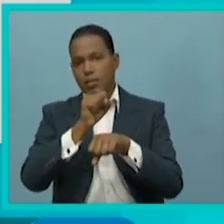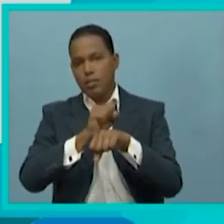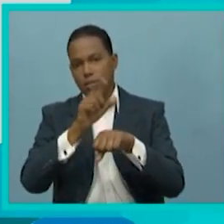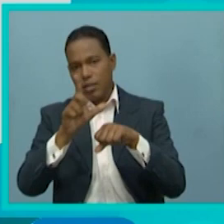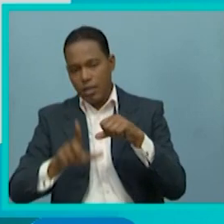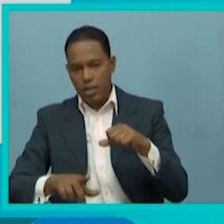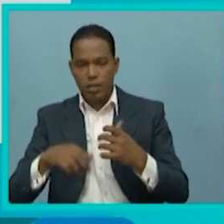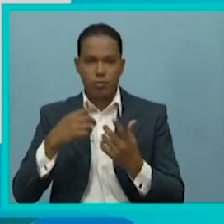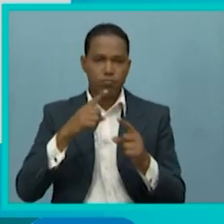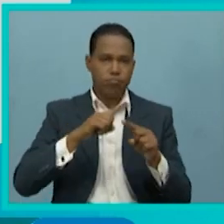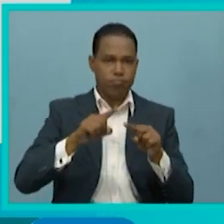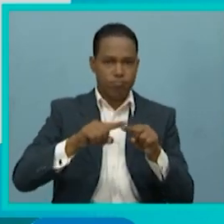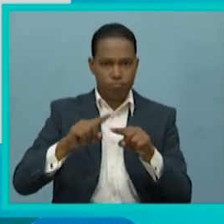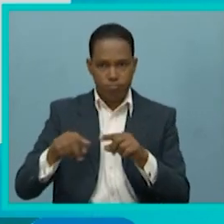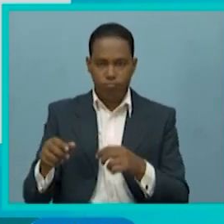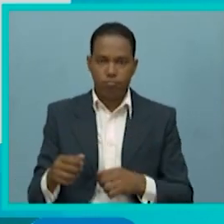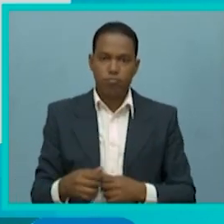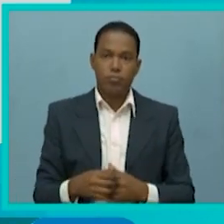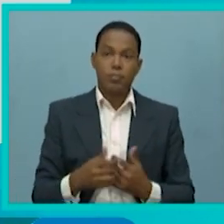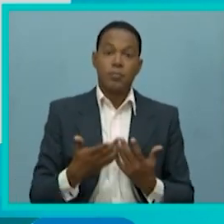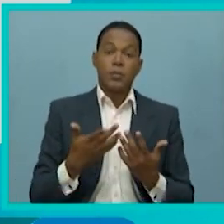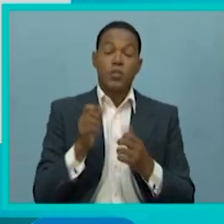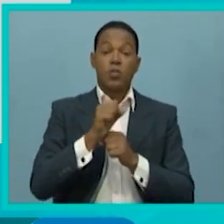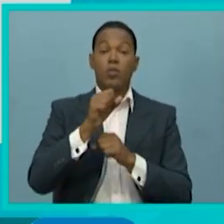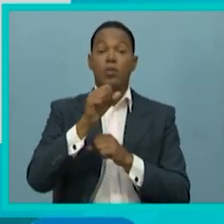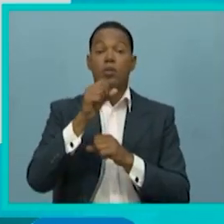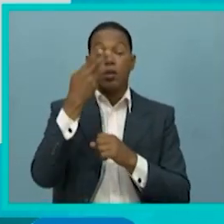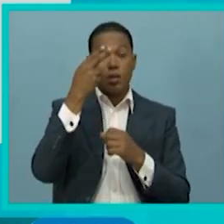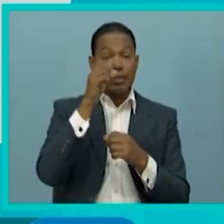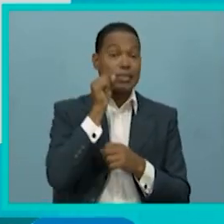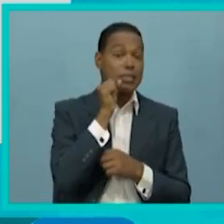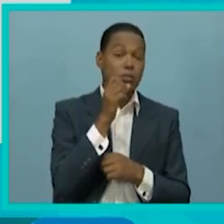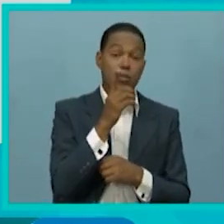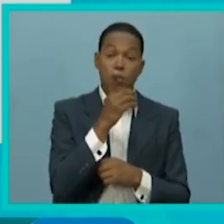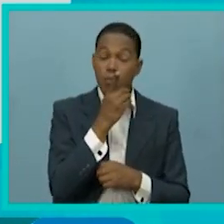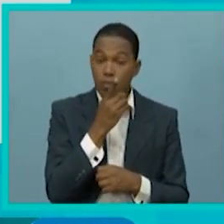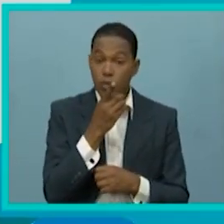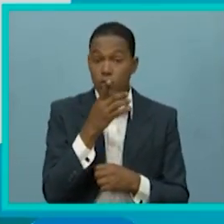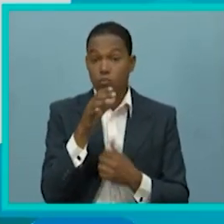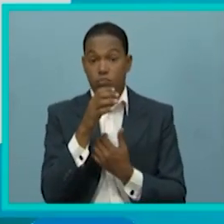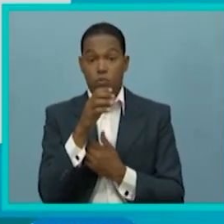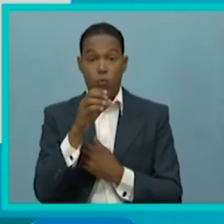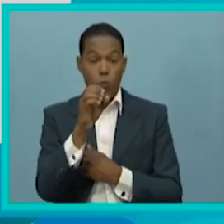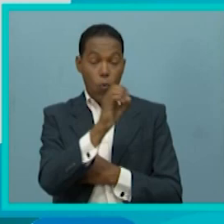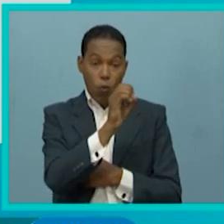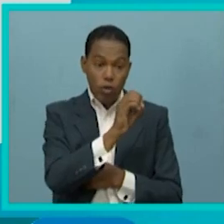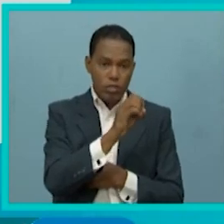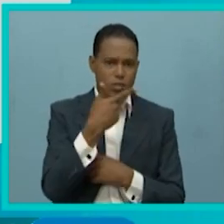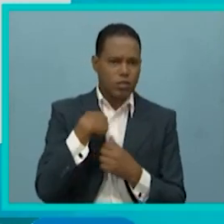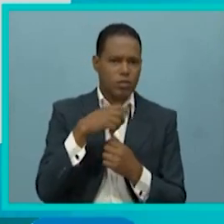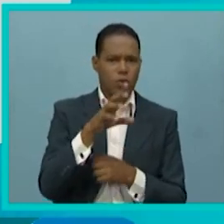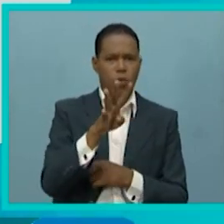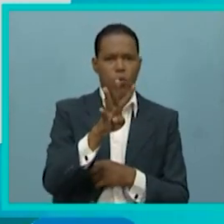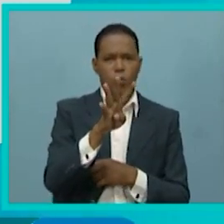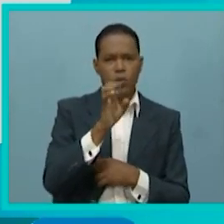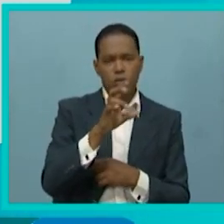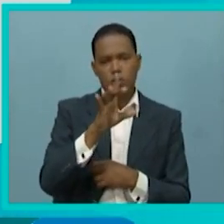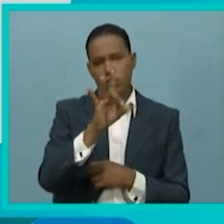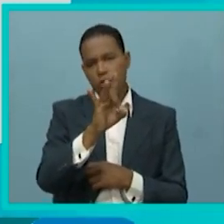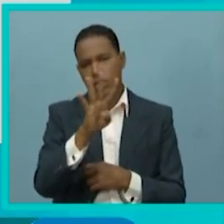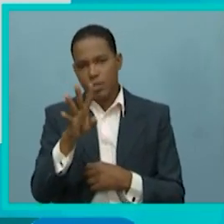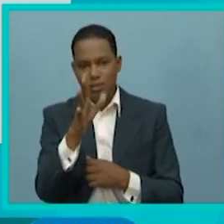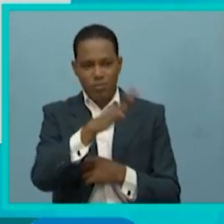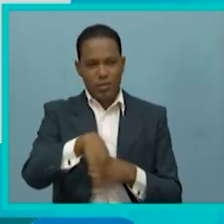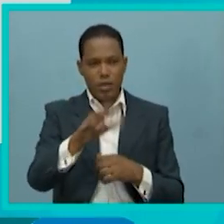arrestando a 506 ilegales haitianos, mientras que en Santo Domingo Oeste resultaron detenidos 483 en los sectores de Las